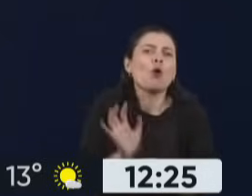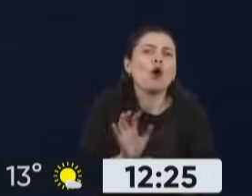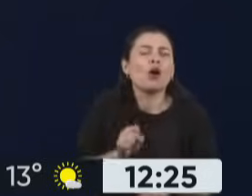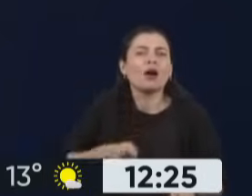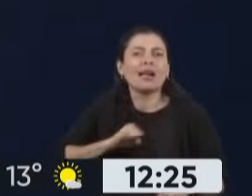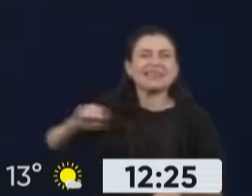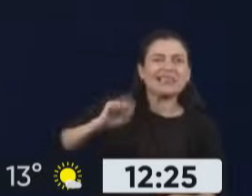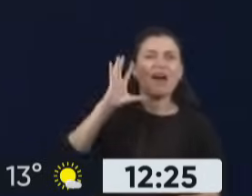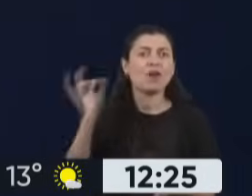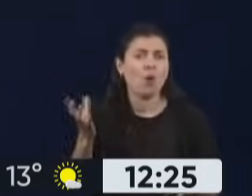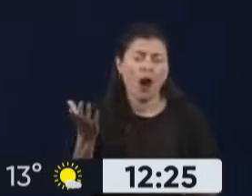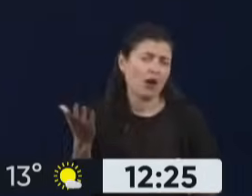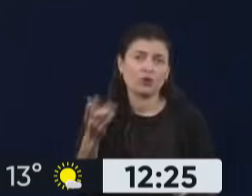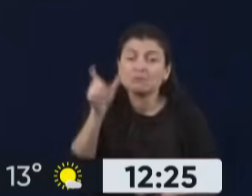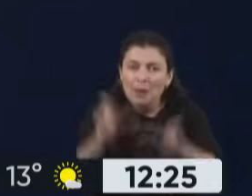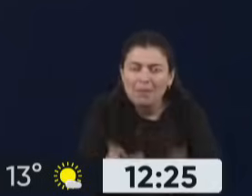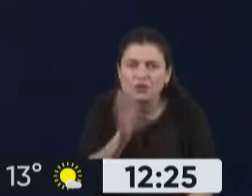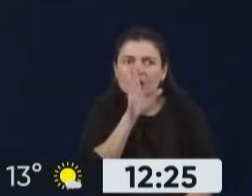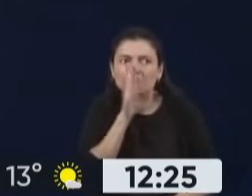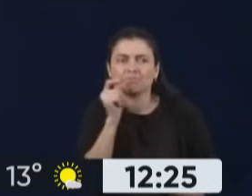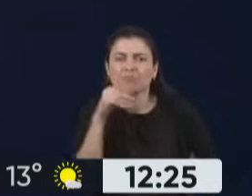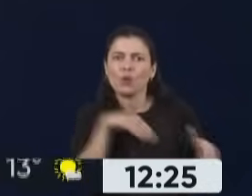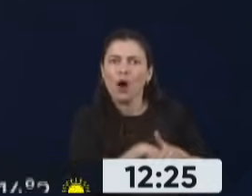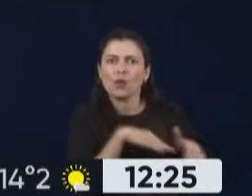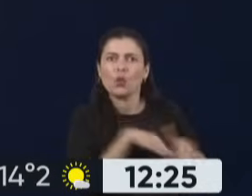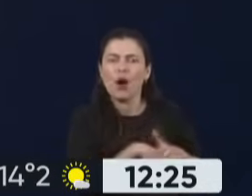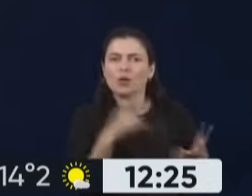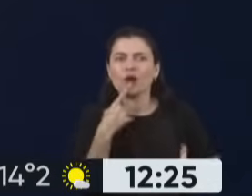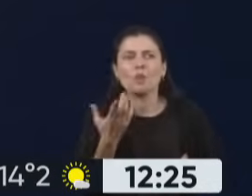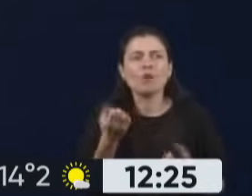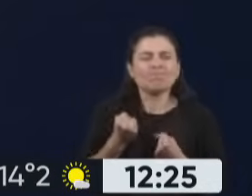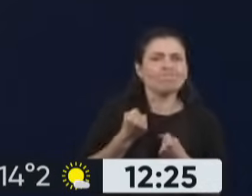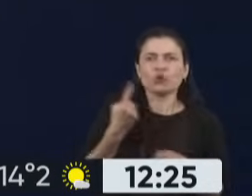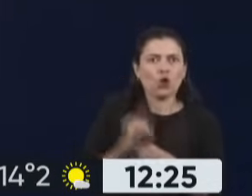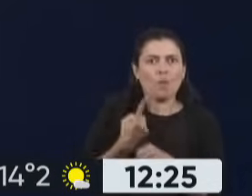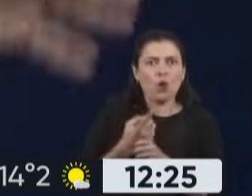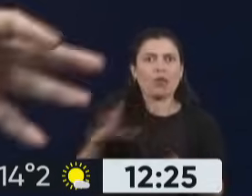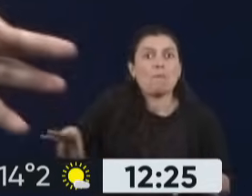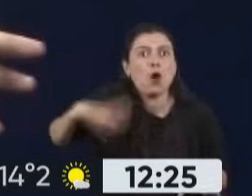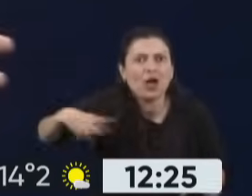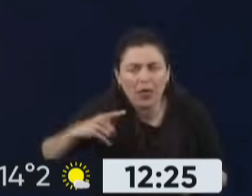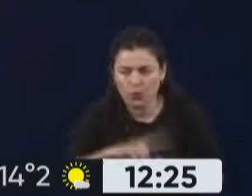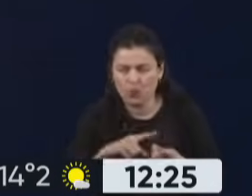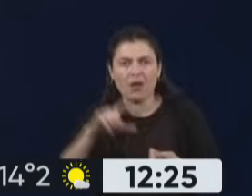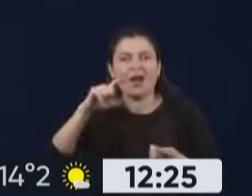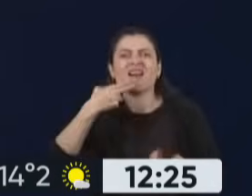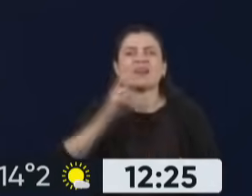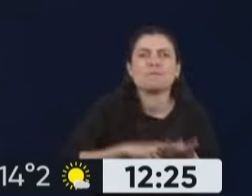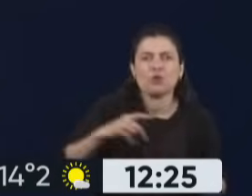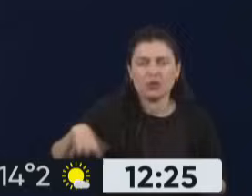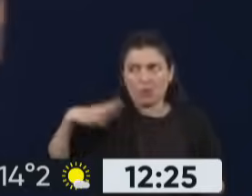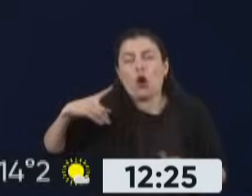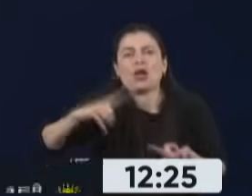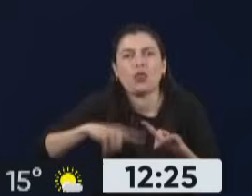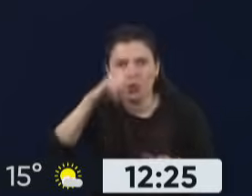consumo reprimido que obedece mucho más a este temor de que ARCA, de que la inmobiliaria, de que